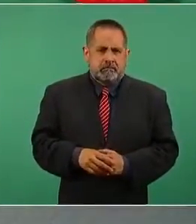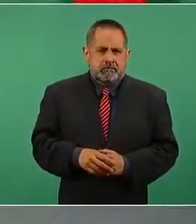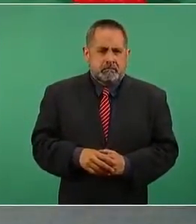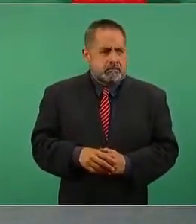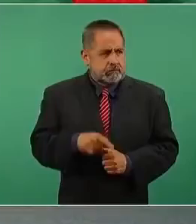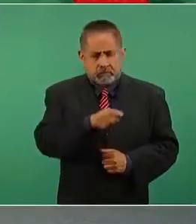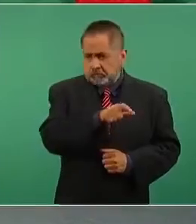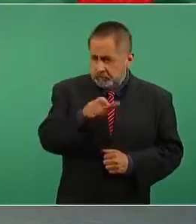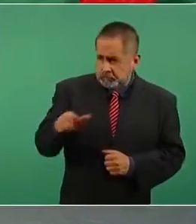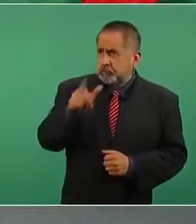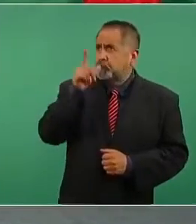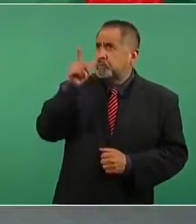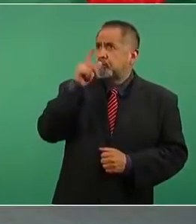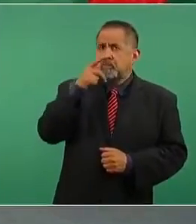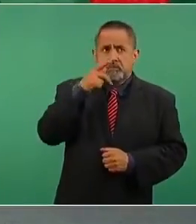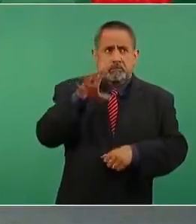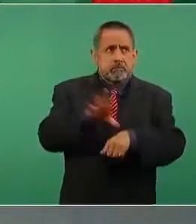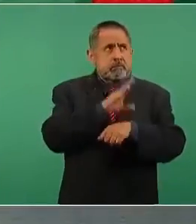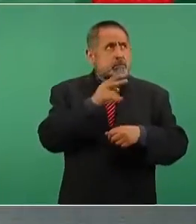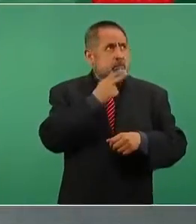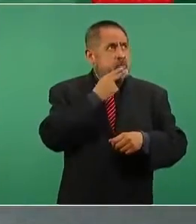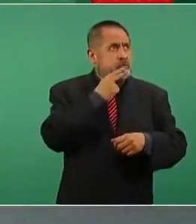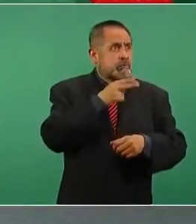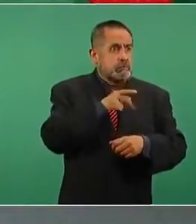la luz